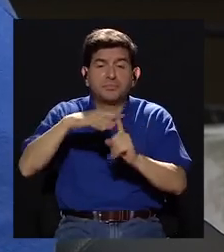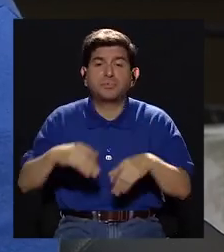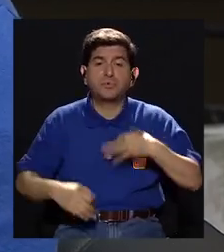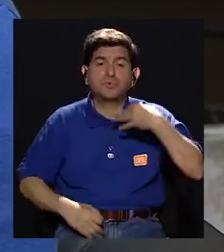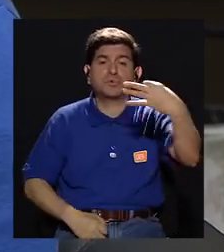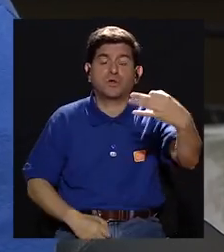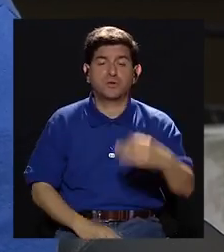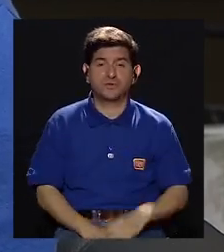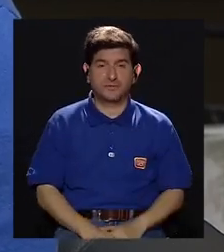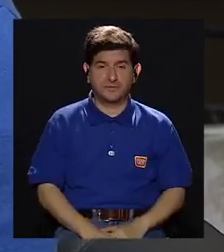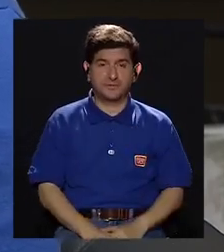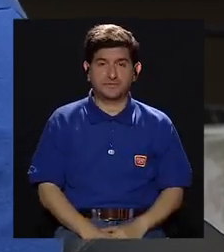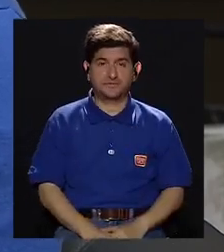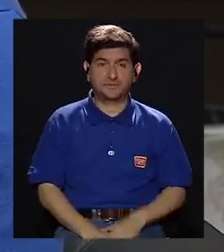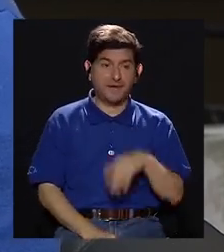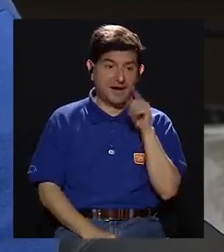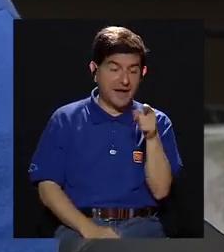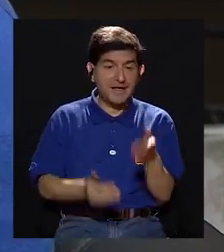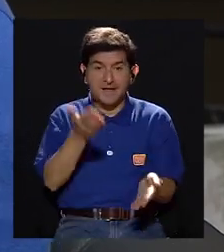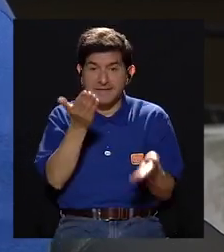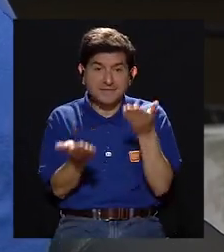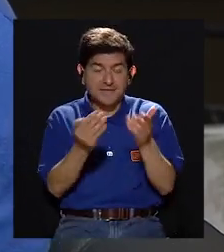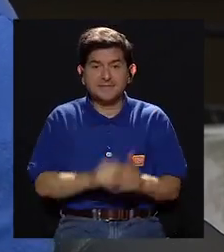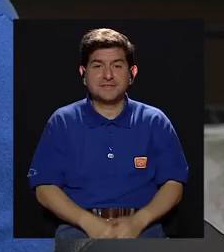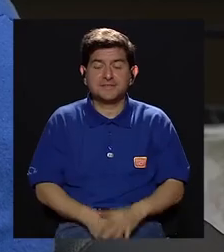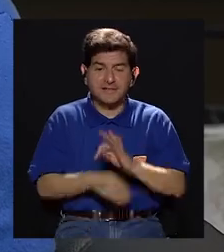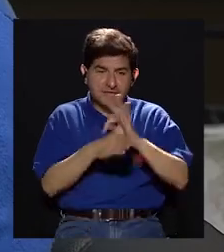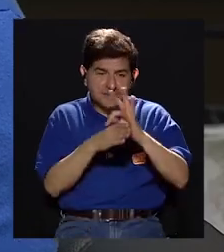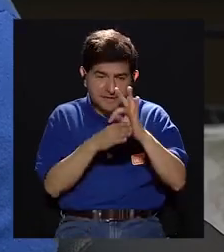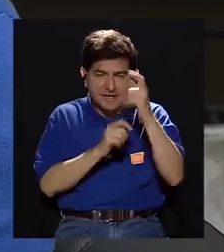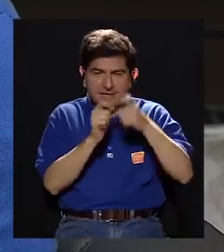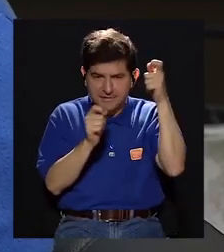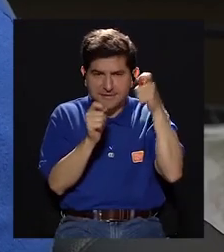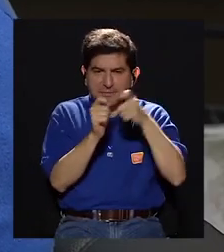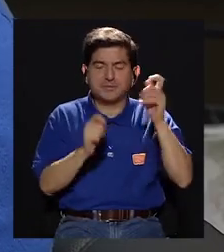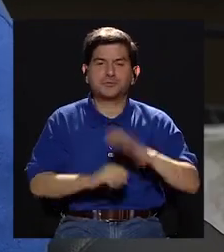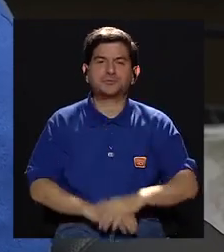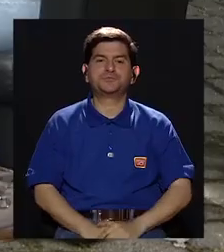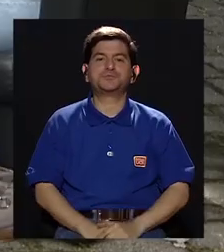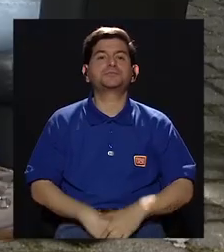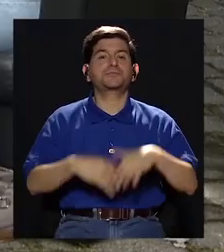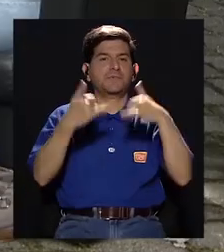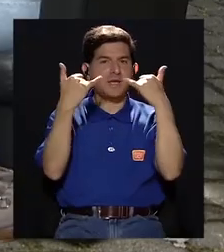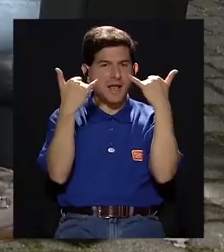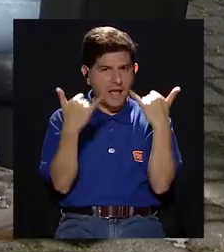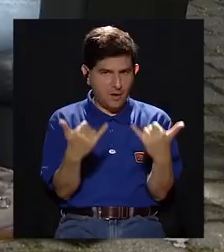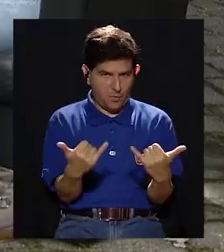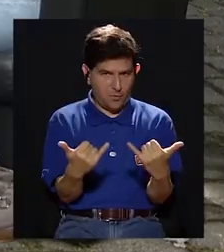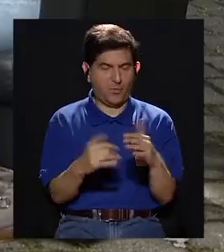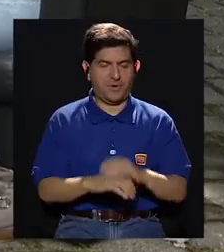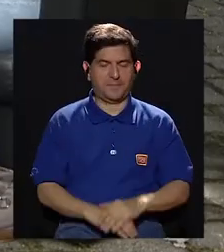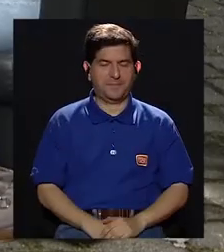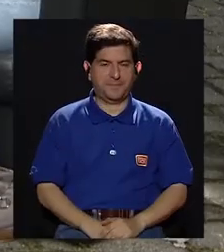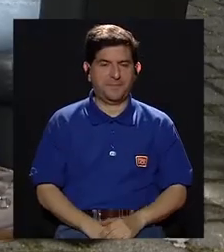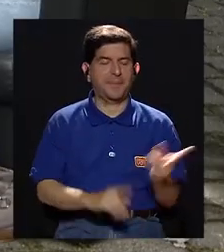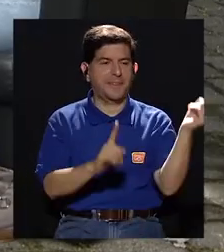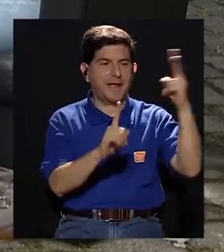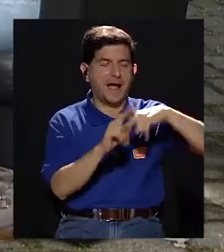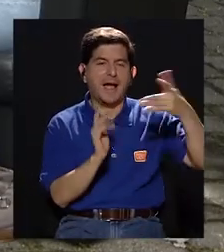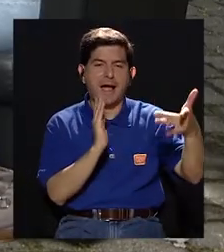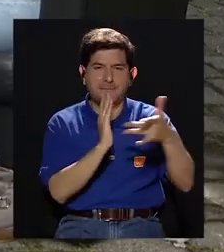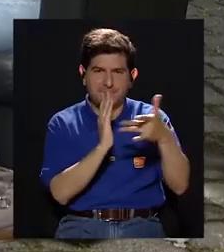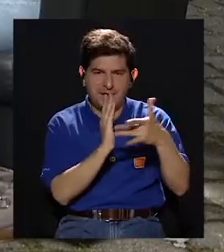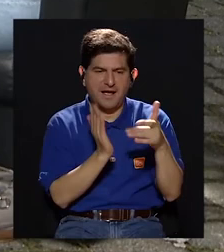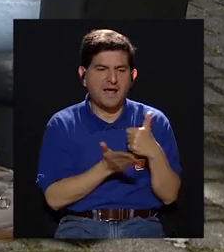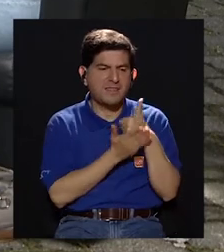las cosas que se nos vayan presentando todos los días. Entonces, básicamente, ese es este tratamiento en específico. Ajá. Ahora, una vez